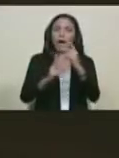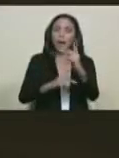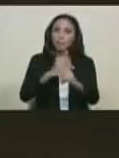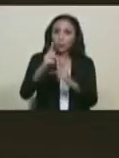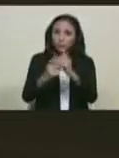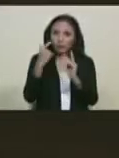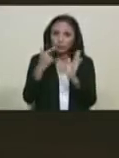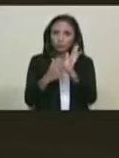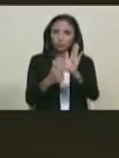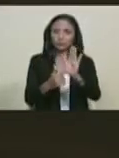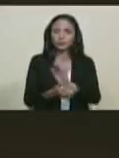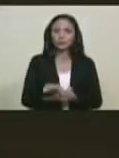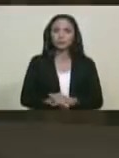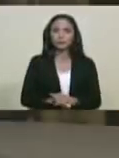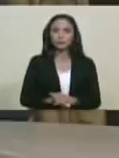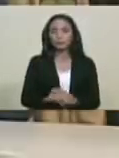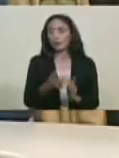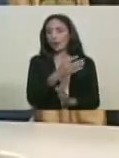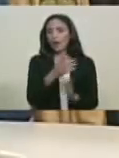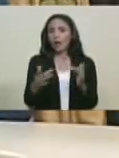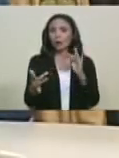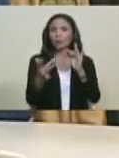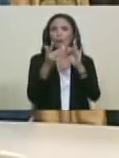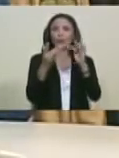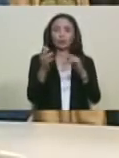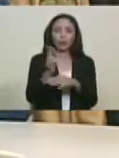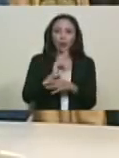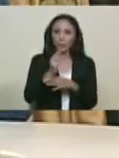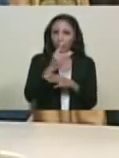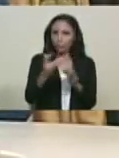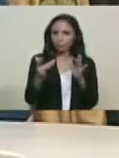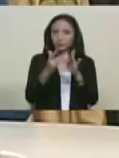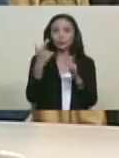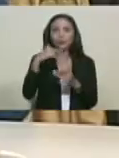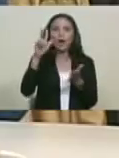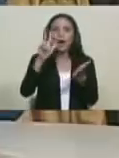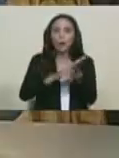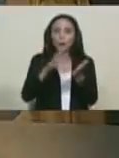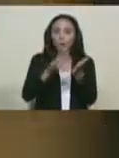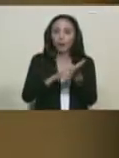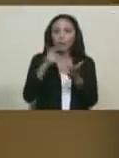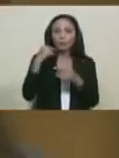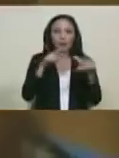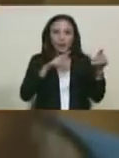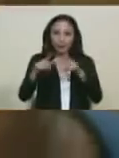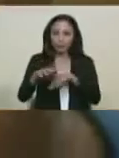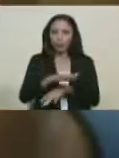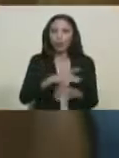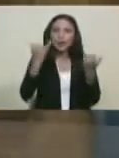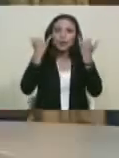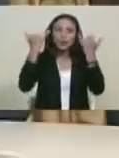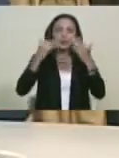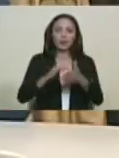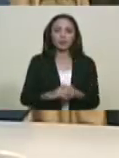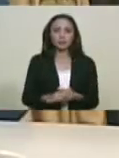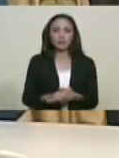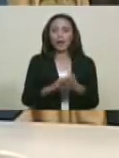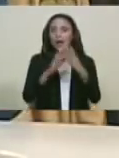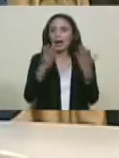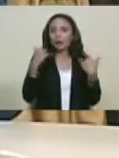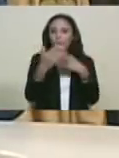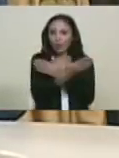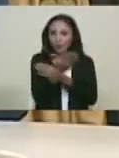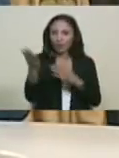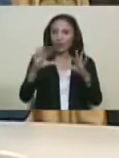de subsidio directo se llaman verdad he aprobado el subsidio directo a toda la familia